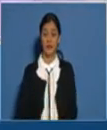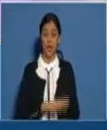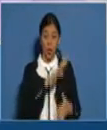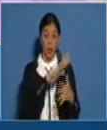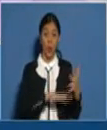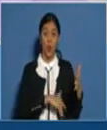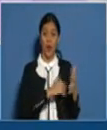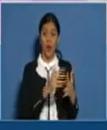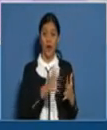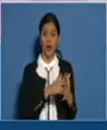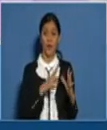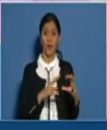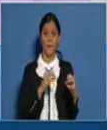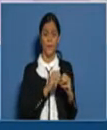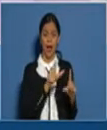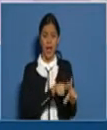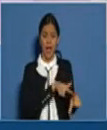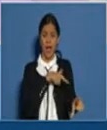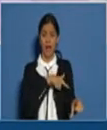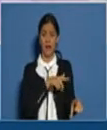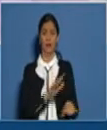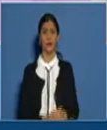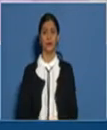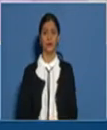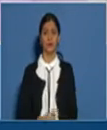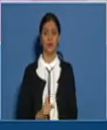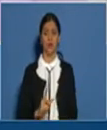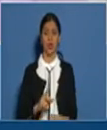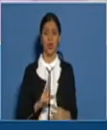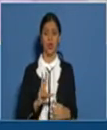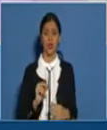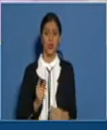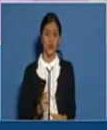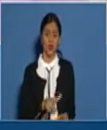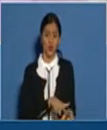han extendido. Y no solamente el horario, sino